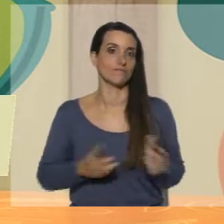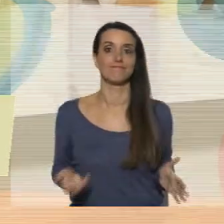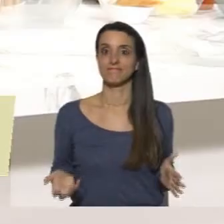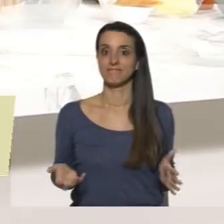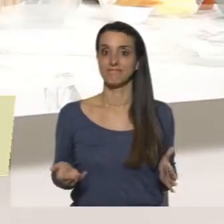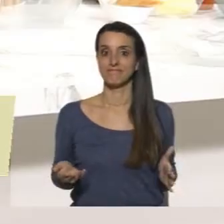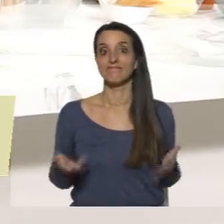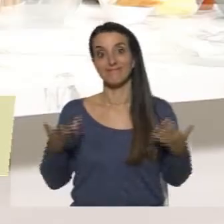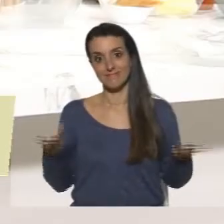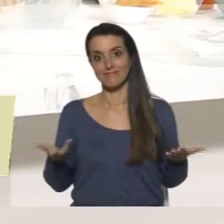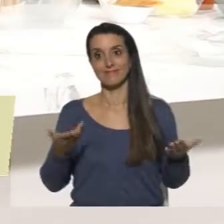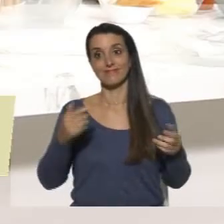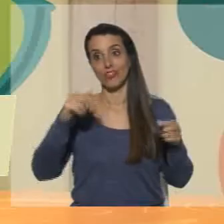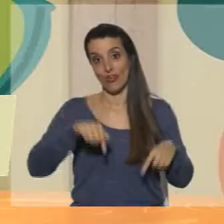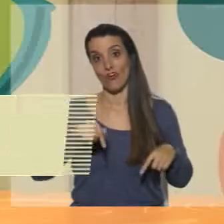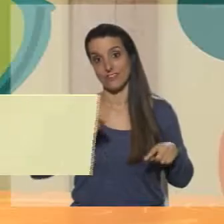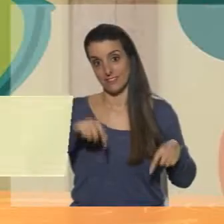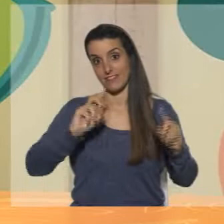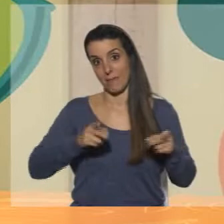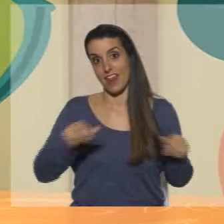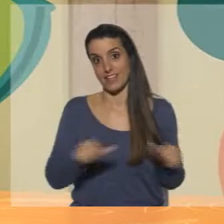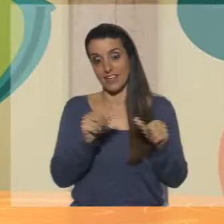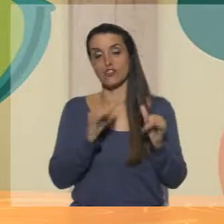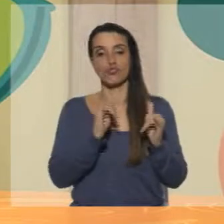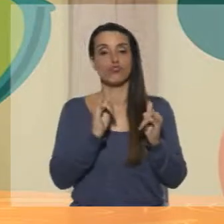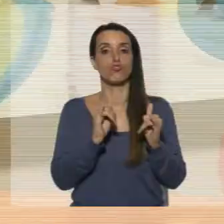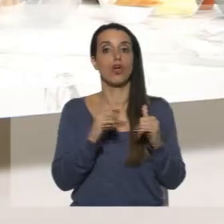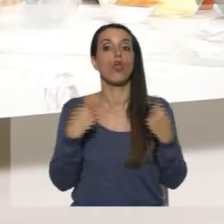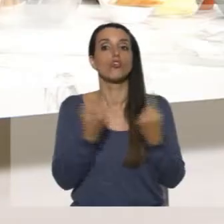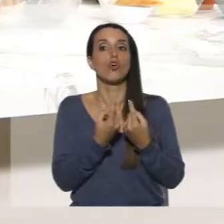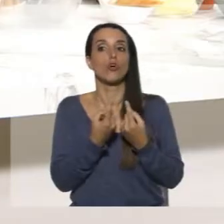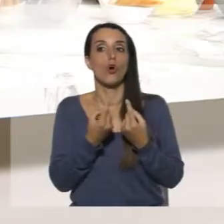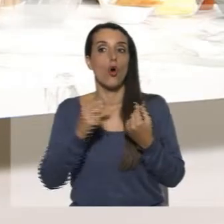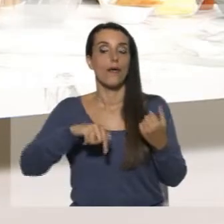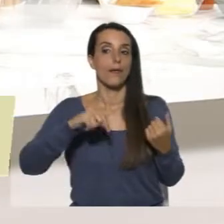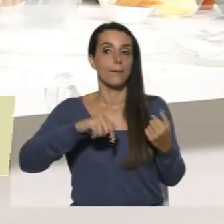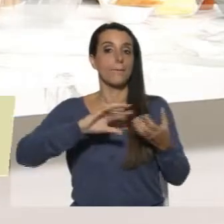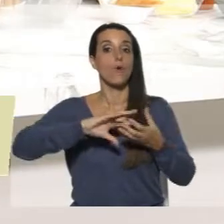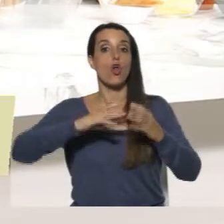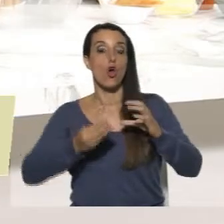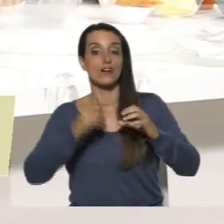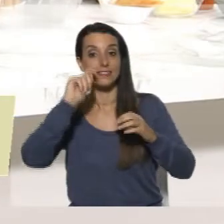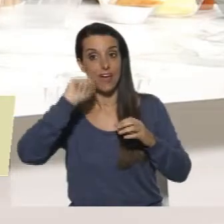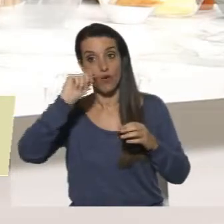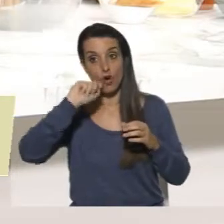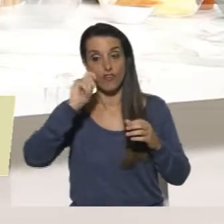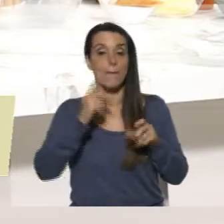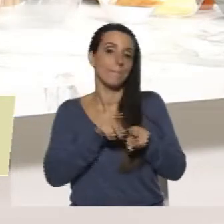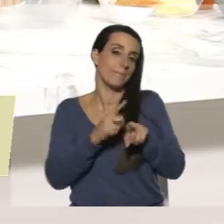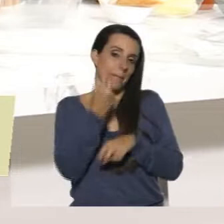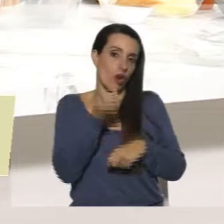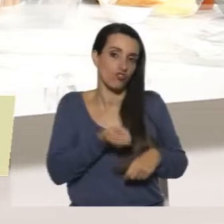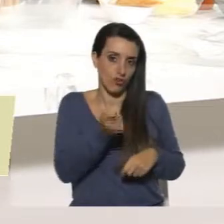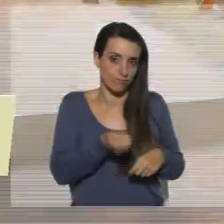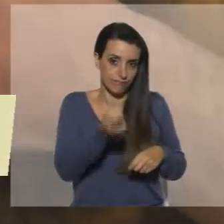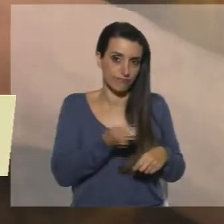rico. Son ingredientes que vamos a estar utilizando también en este pan de carne, ¿no? Nosotros vamos a utilizar hoy morrón, cebolla, que vamos a hacer un sofrito. Sí.